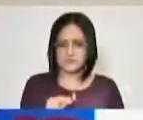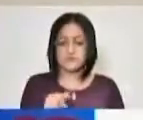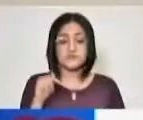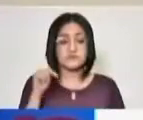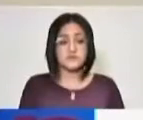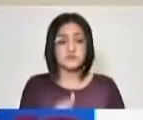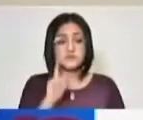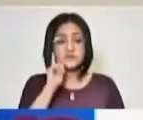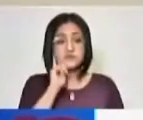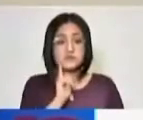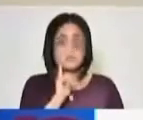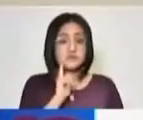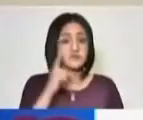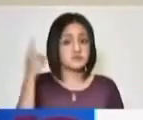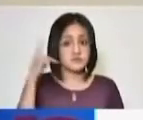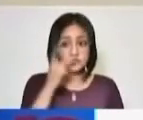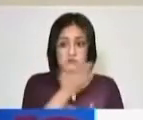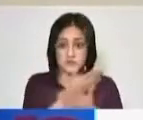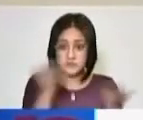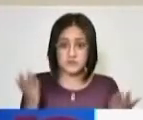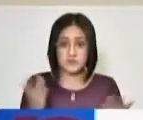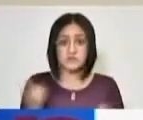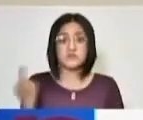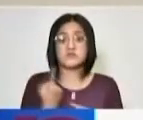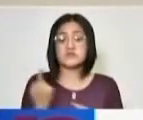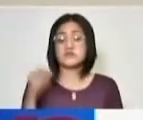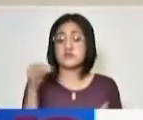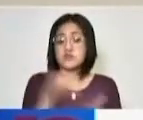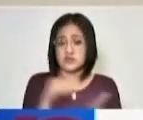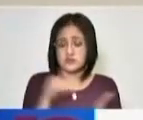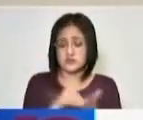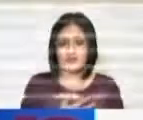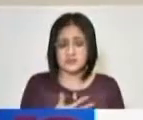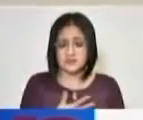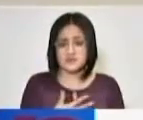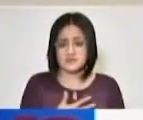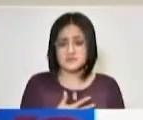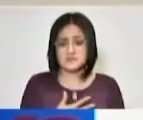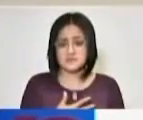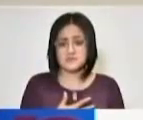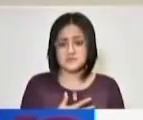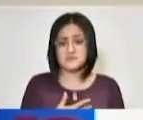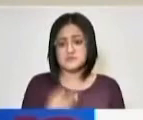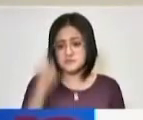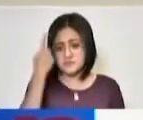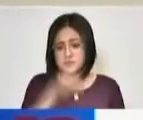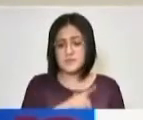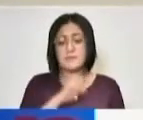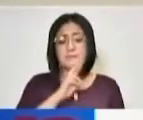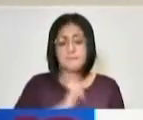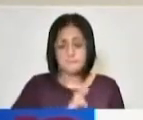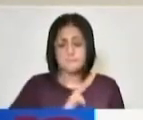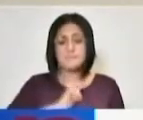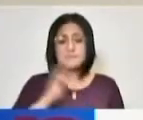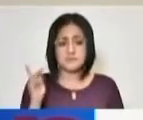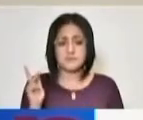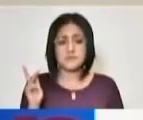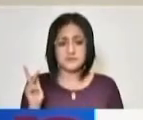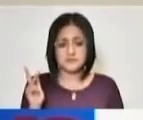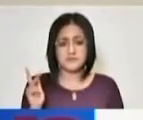mujeres poblanas que mantenemos una convicción para tener mejores condiciones